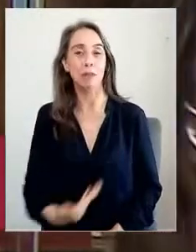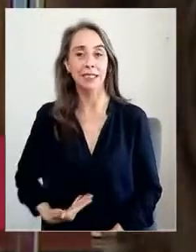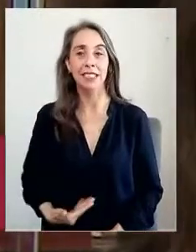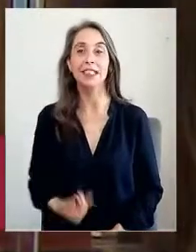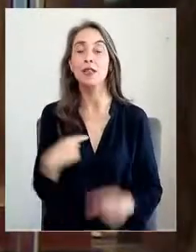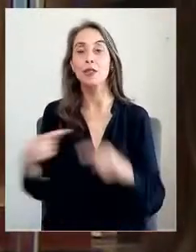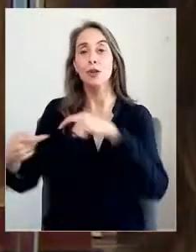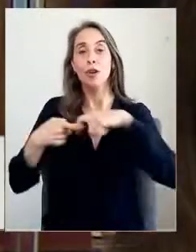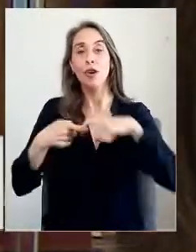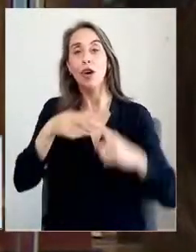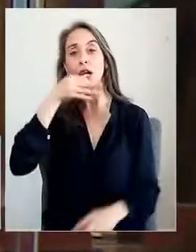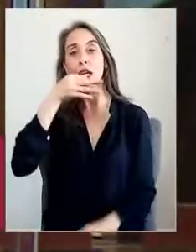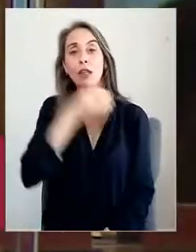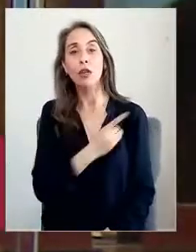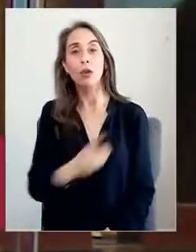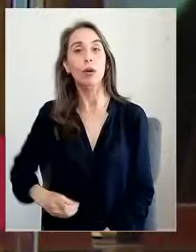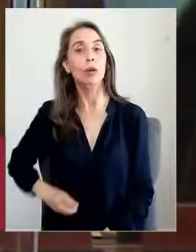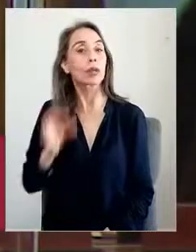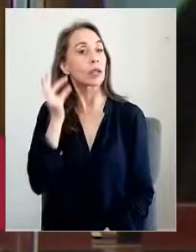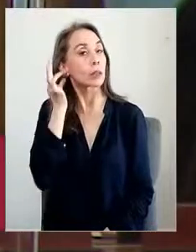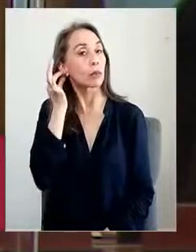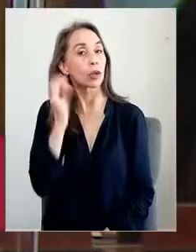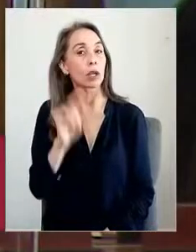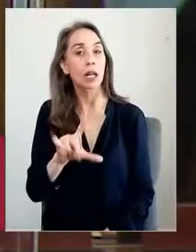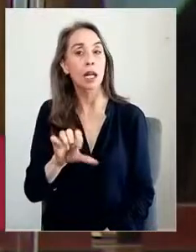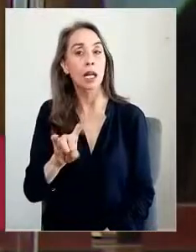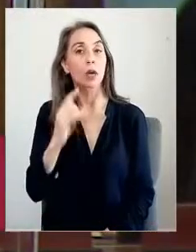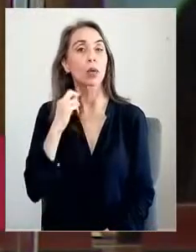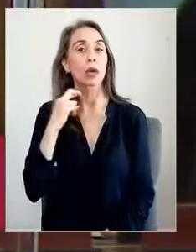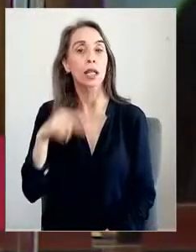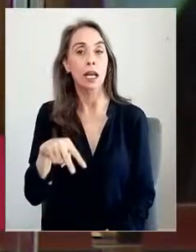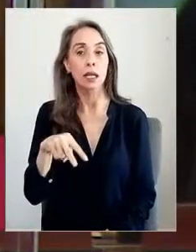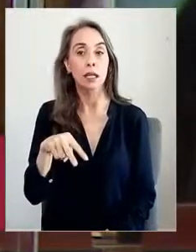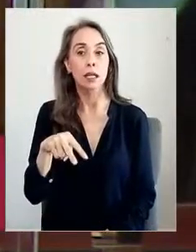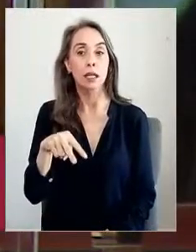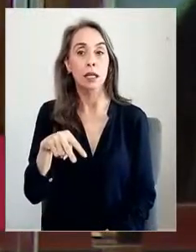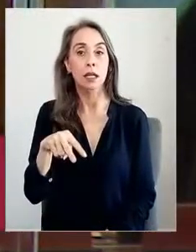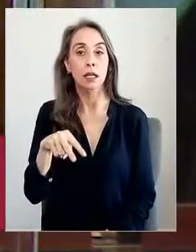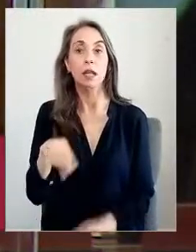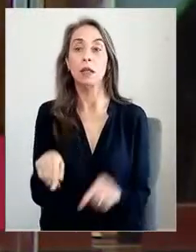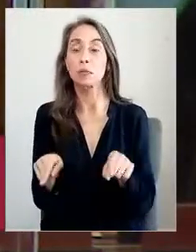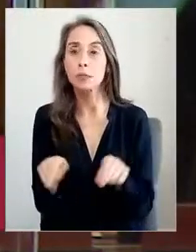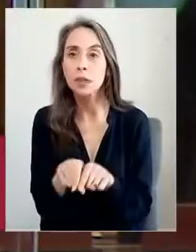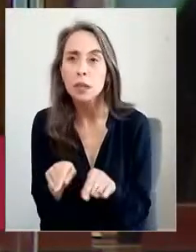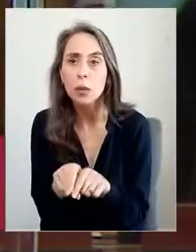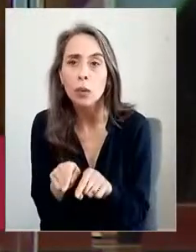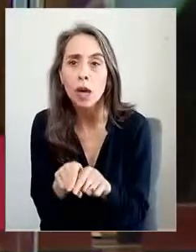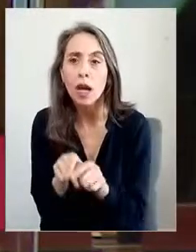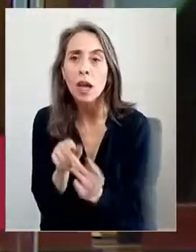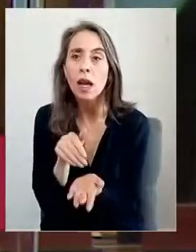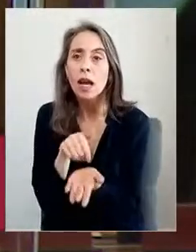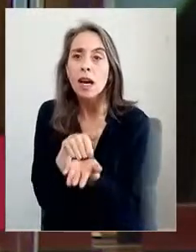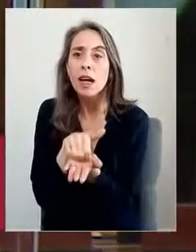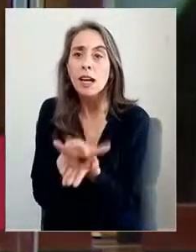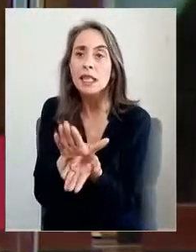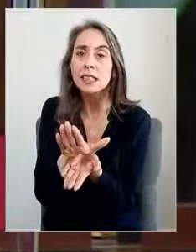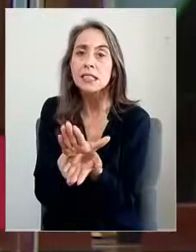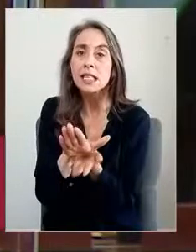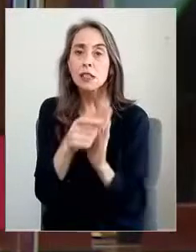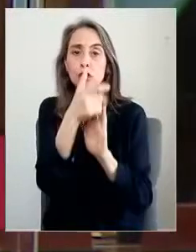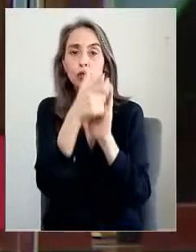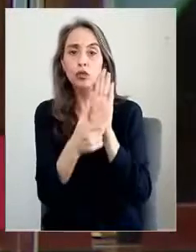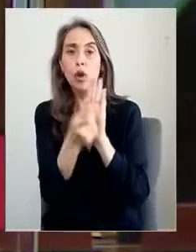Araceli Leuquén. E igual voy a rechazar la partida del presupuesto de